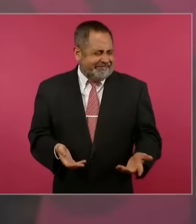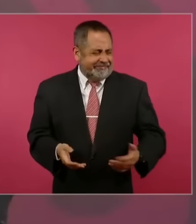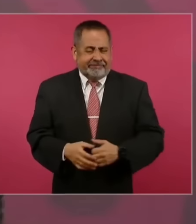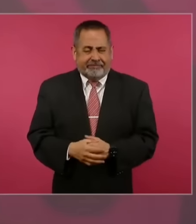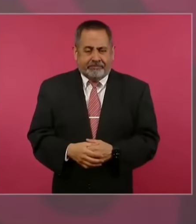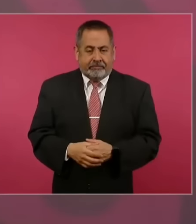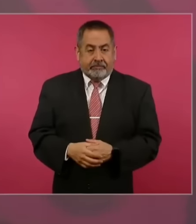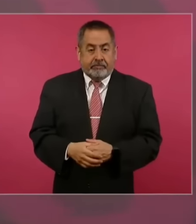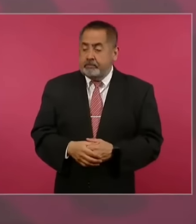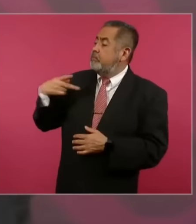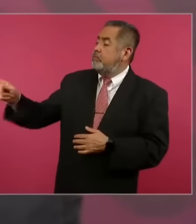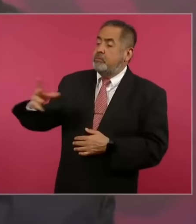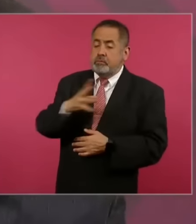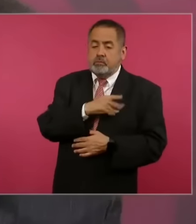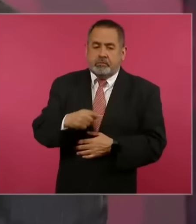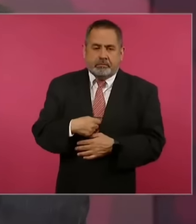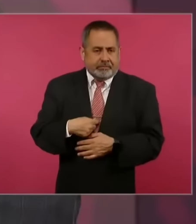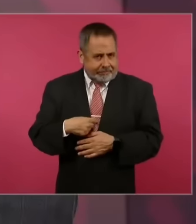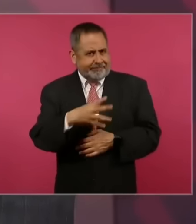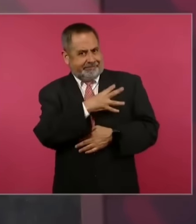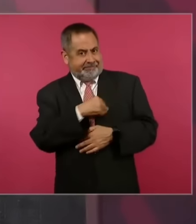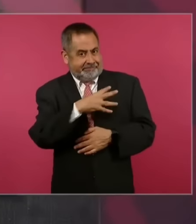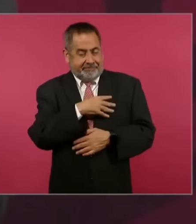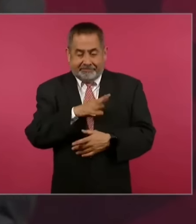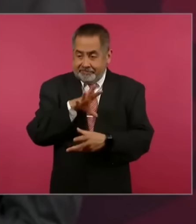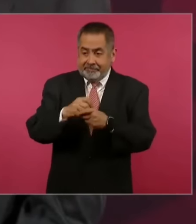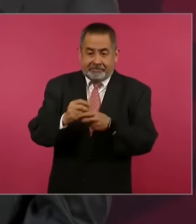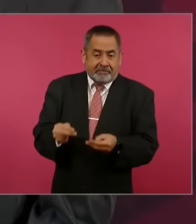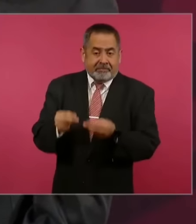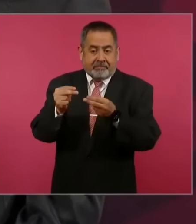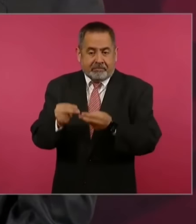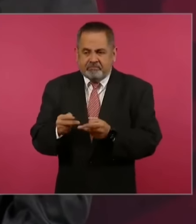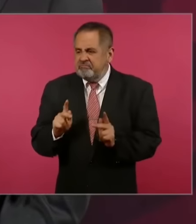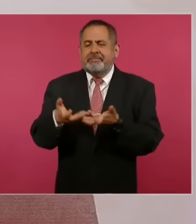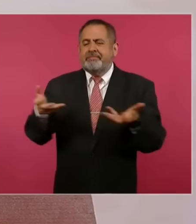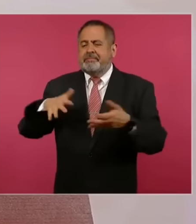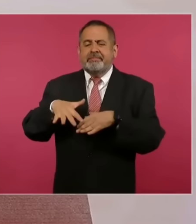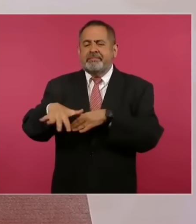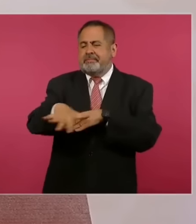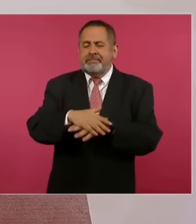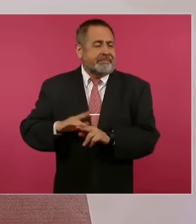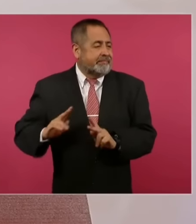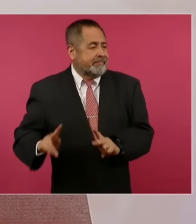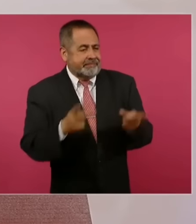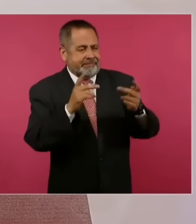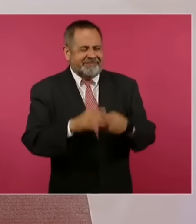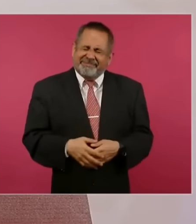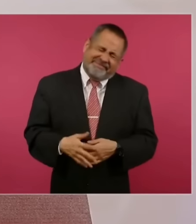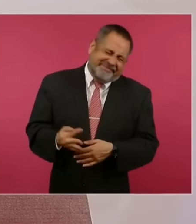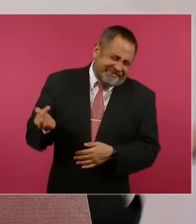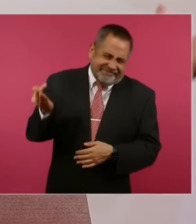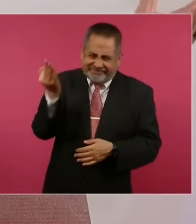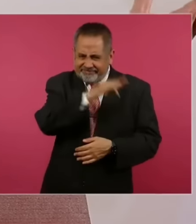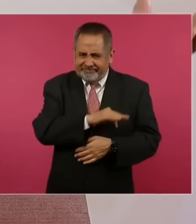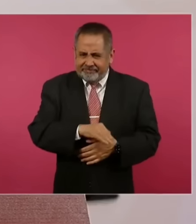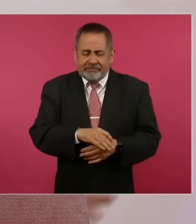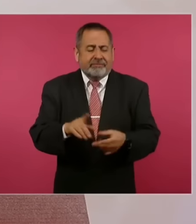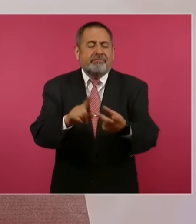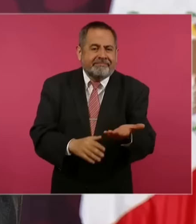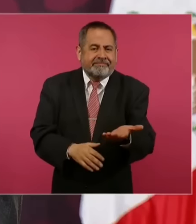mis hijos metidos en negocios vendiendo balasto. ¡Falso! ¿Dónde están las